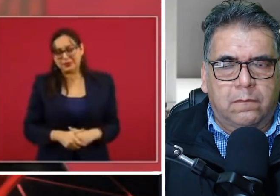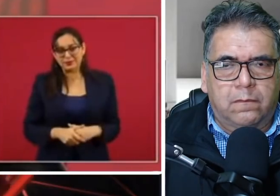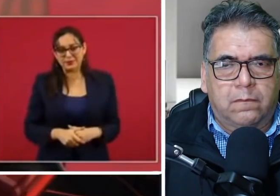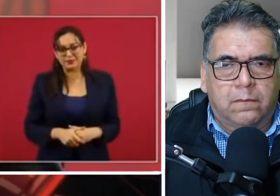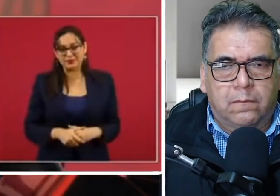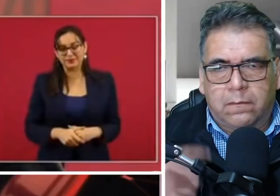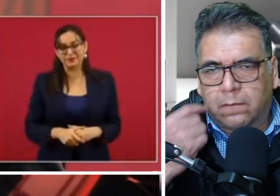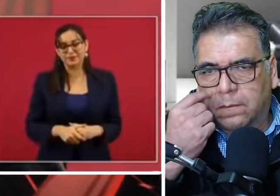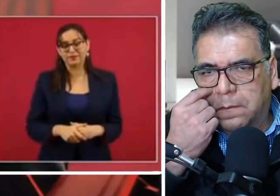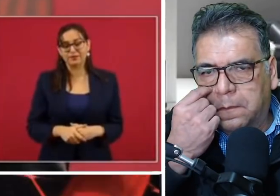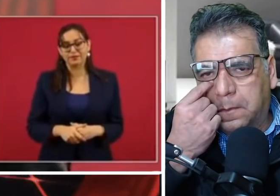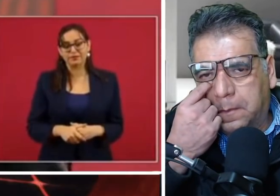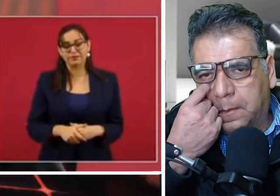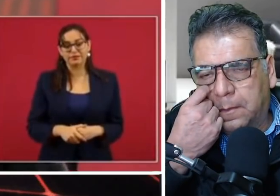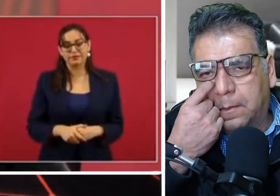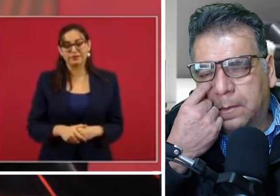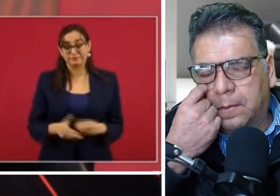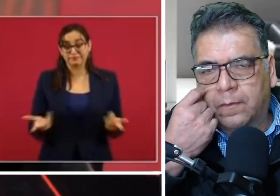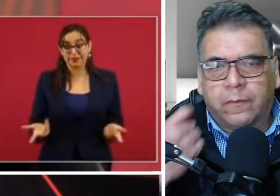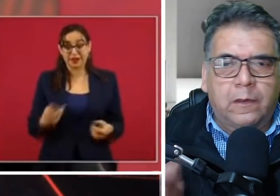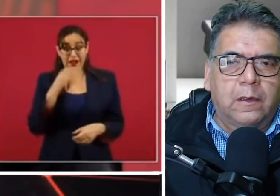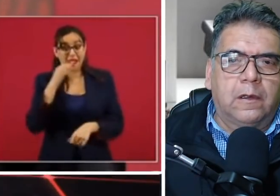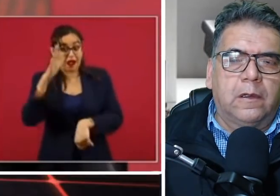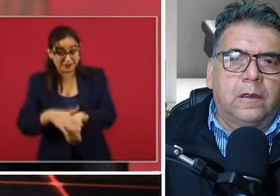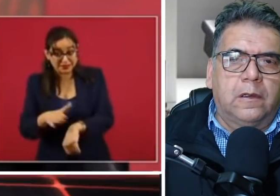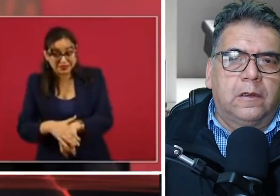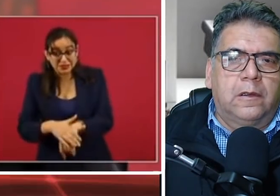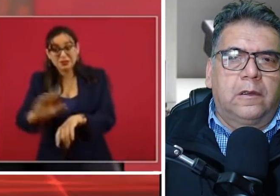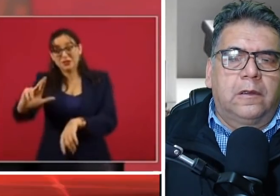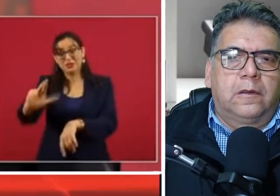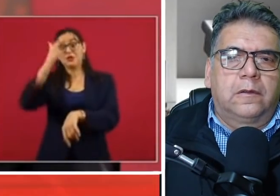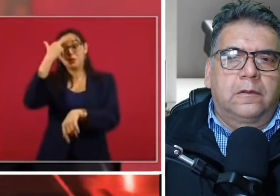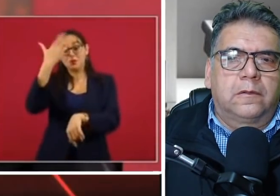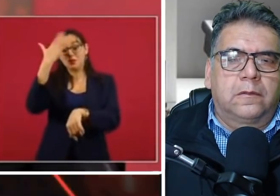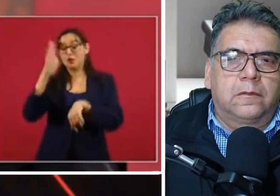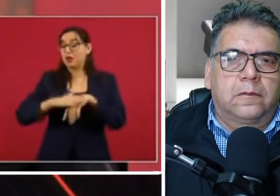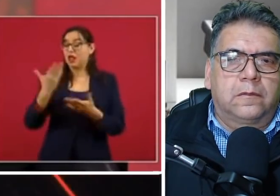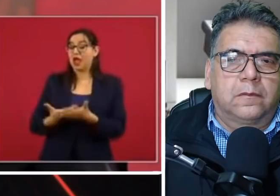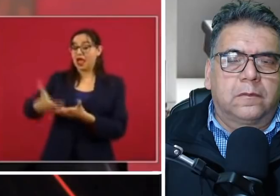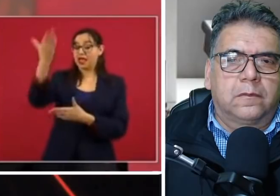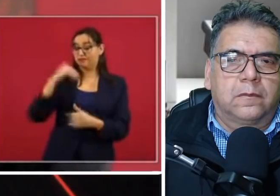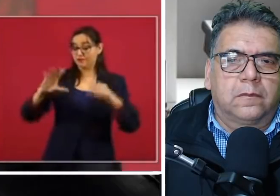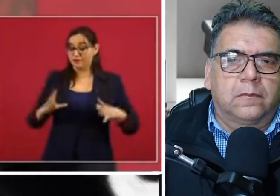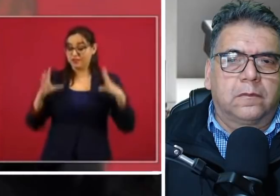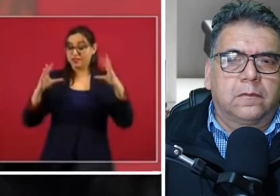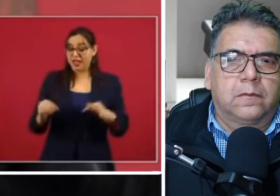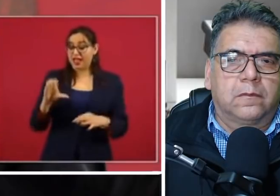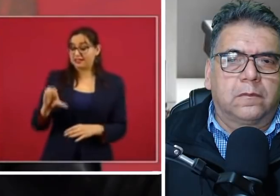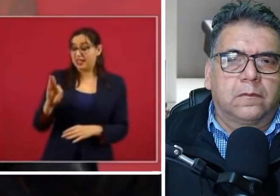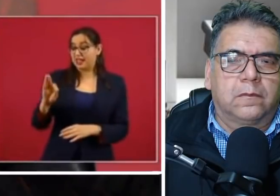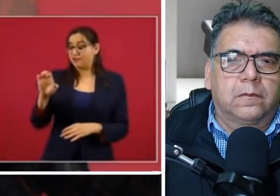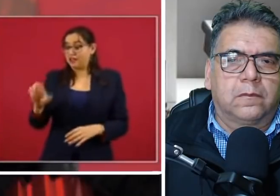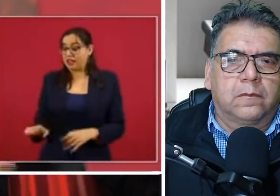recuerdo que si no se hubiese creado la Comisión Federal de Electricidad, no se hubiese